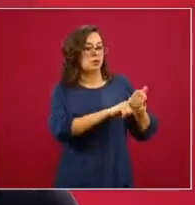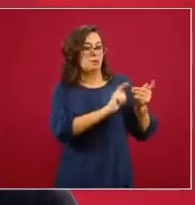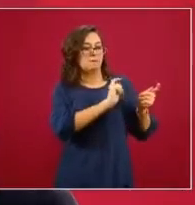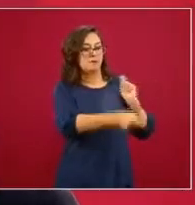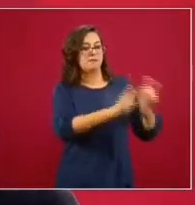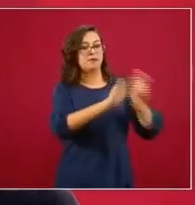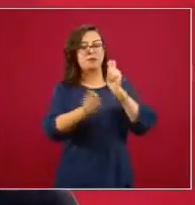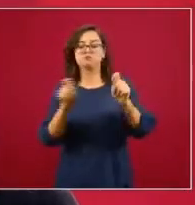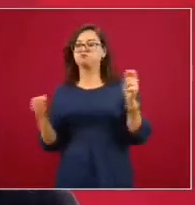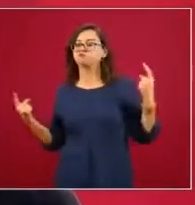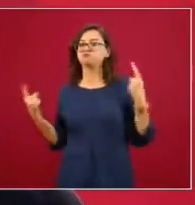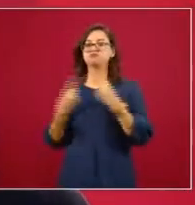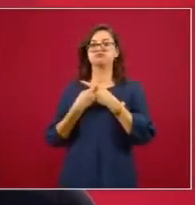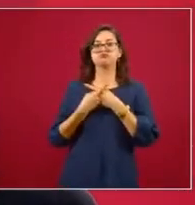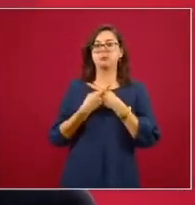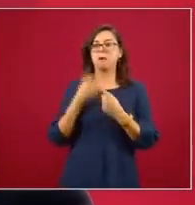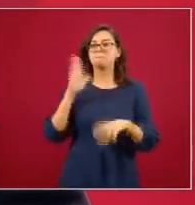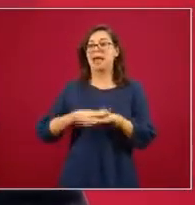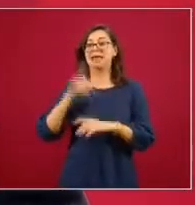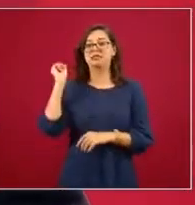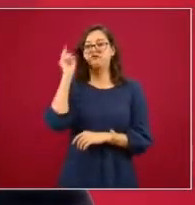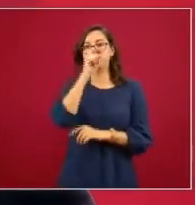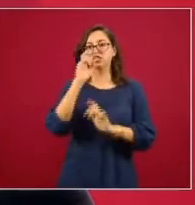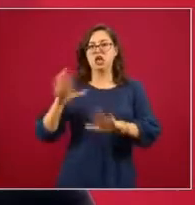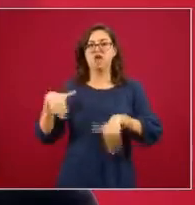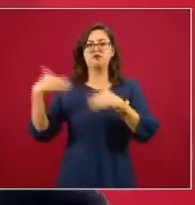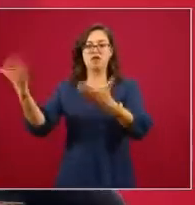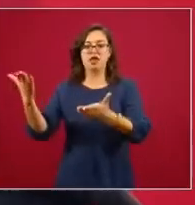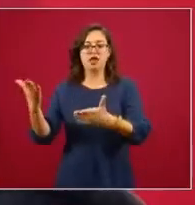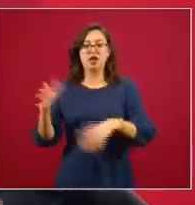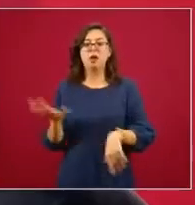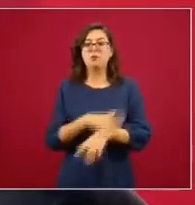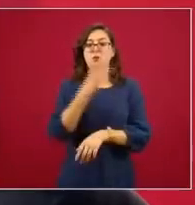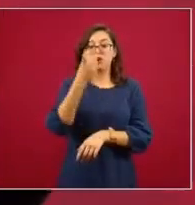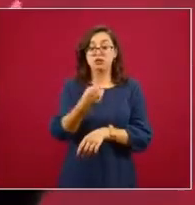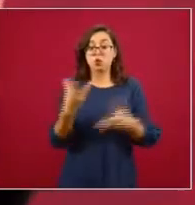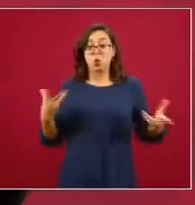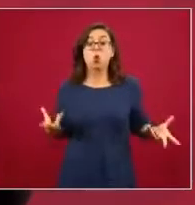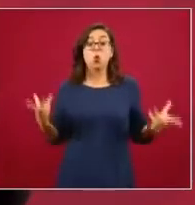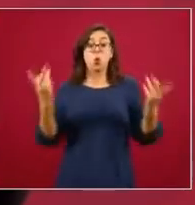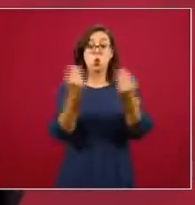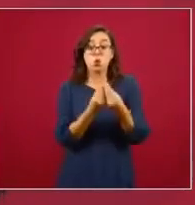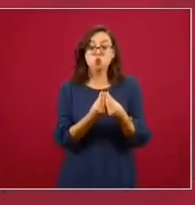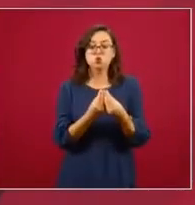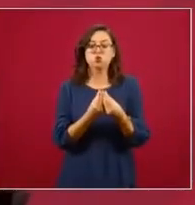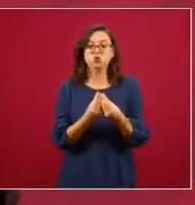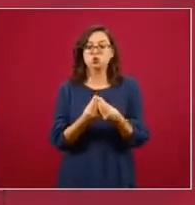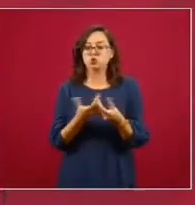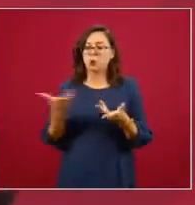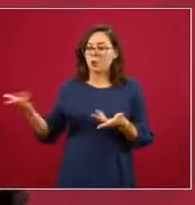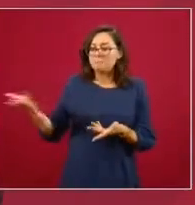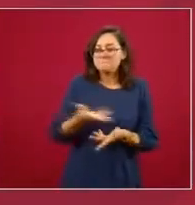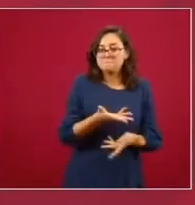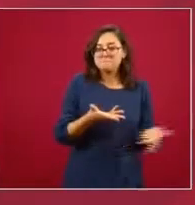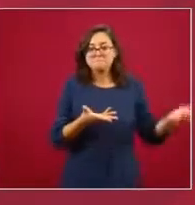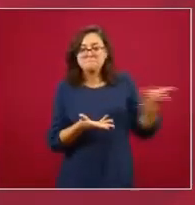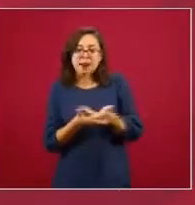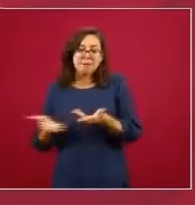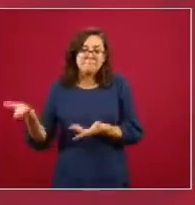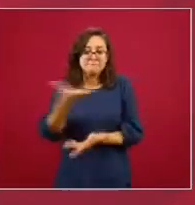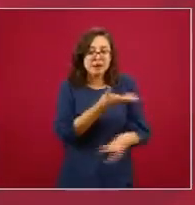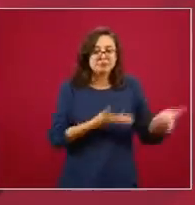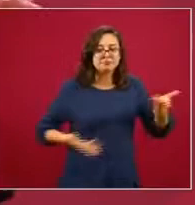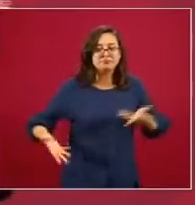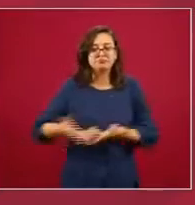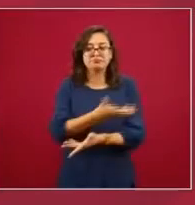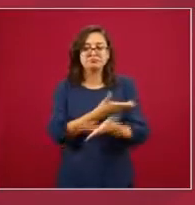atribuciones institucionales. Y la oportunidad de tener este trabajo cruzado, colegiado,